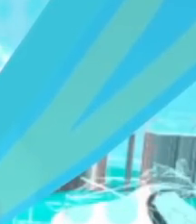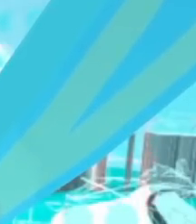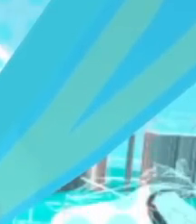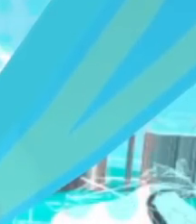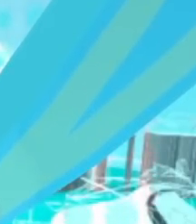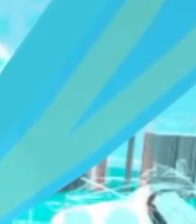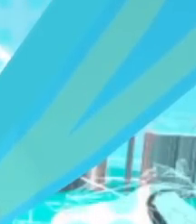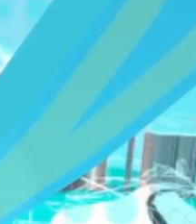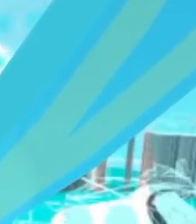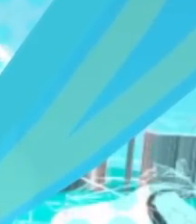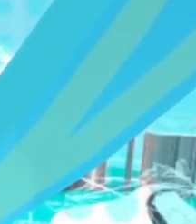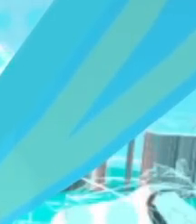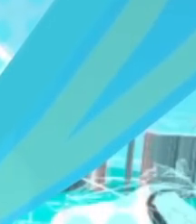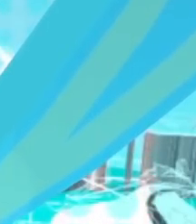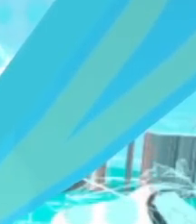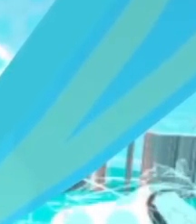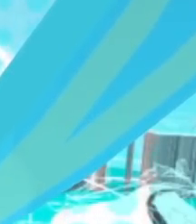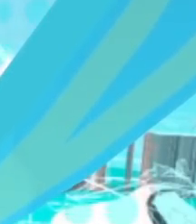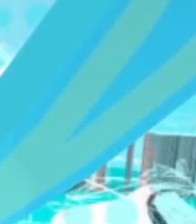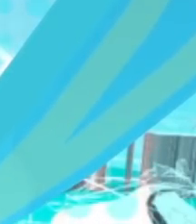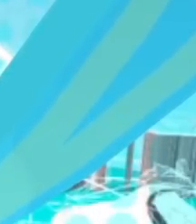precio del dólar en la venta,